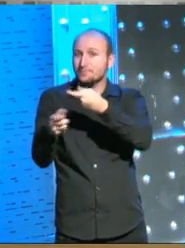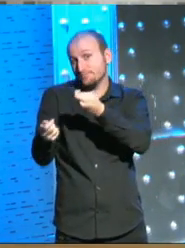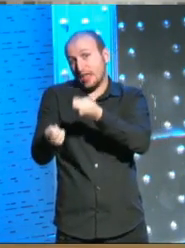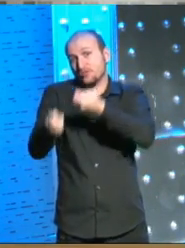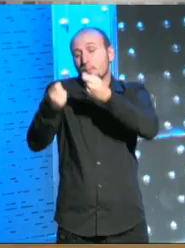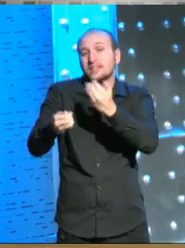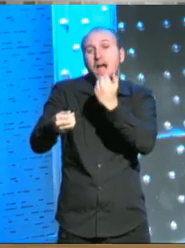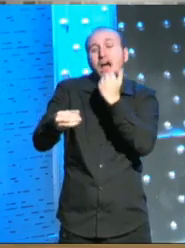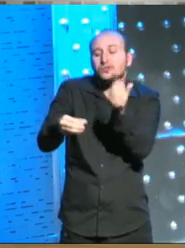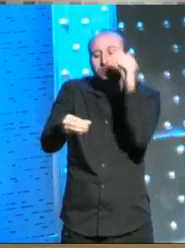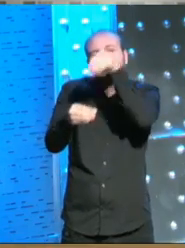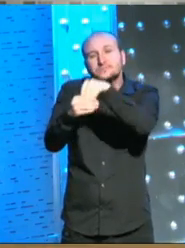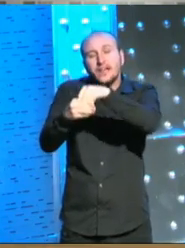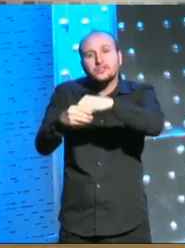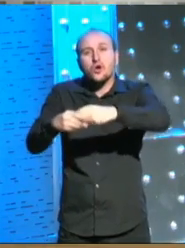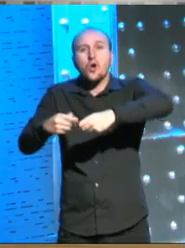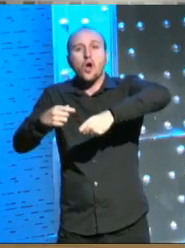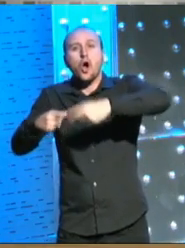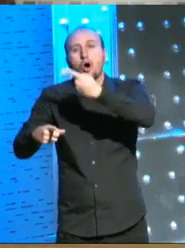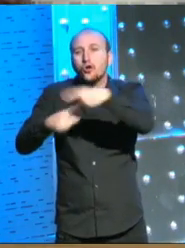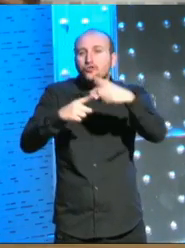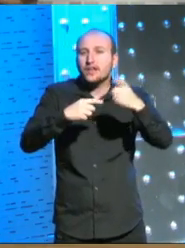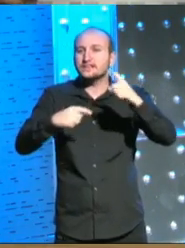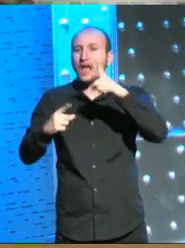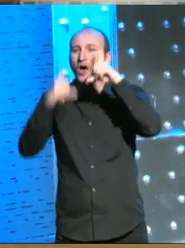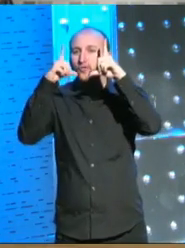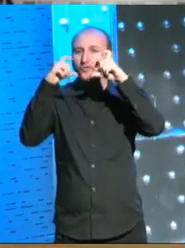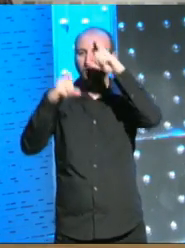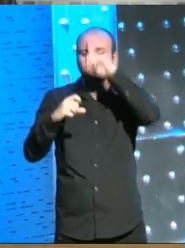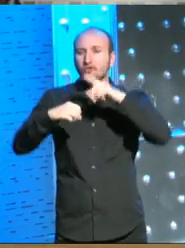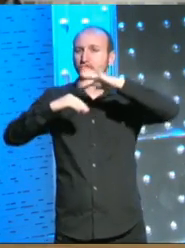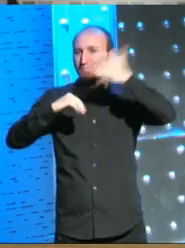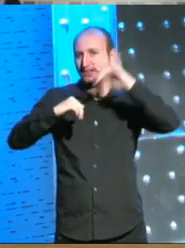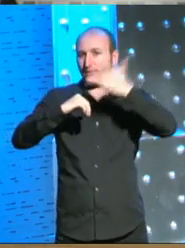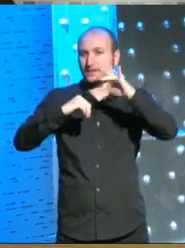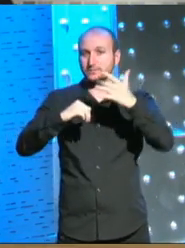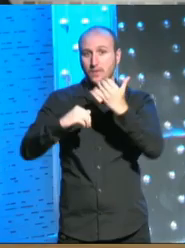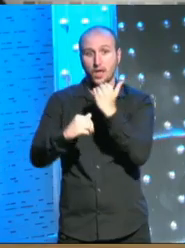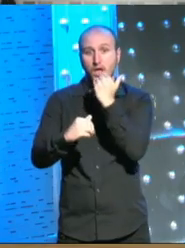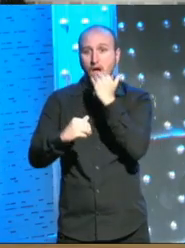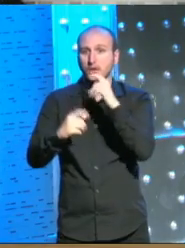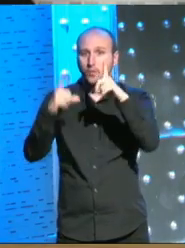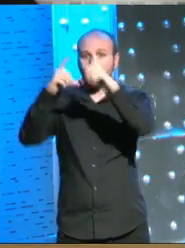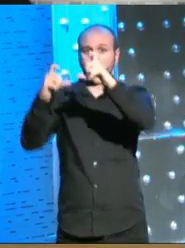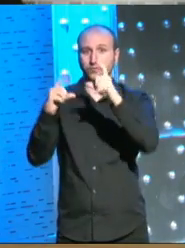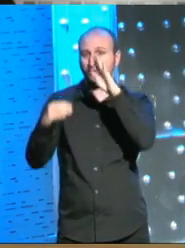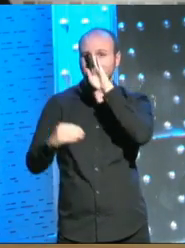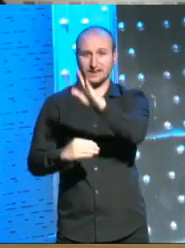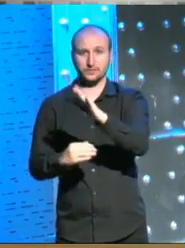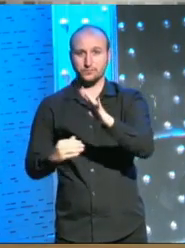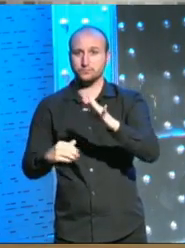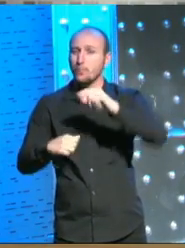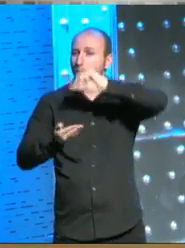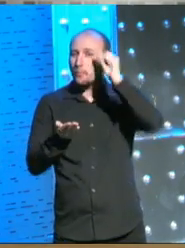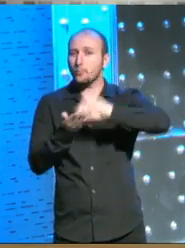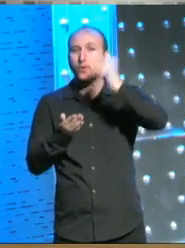tambor con emulsiones fotosensibles. Entonces, a cada gatillazo disparaba una instantánea. Y seguía el vuelo de una